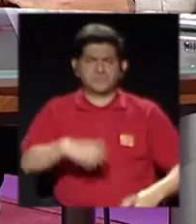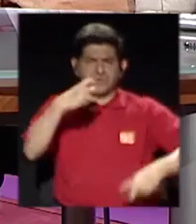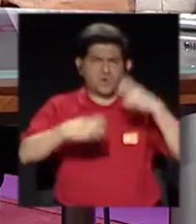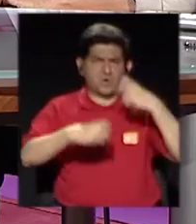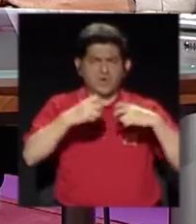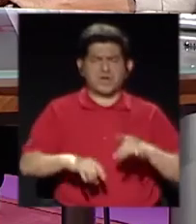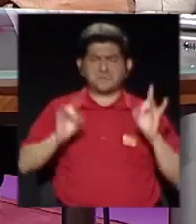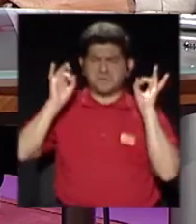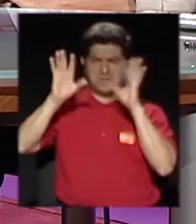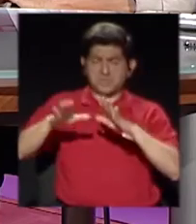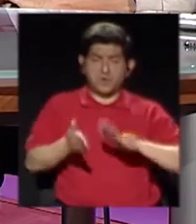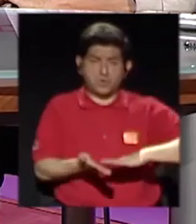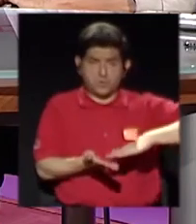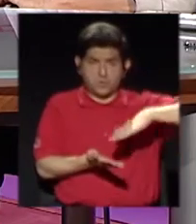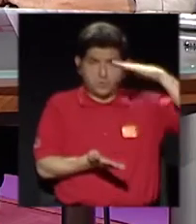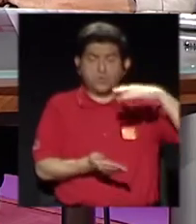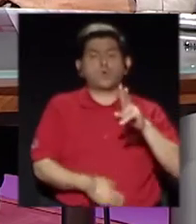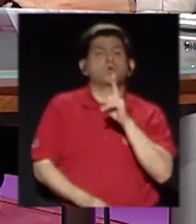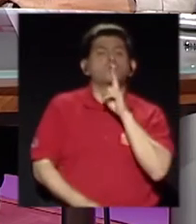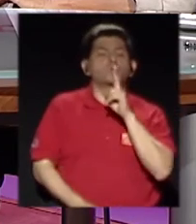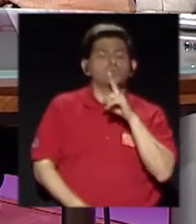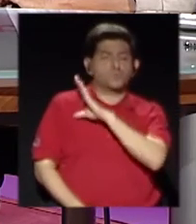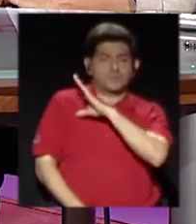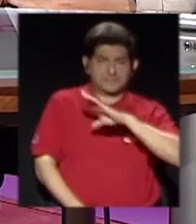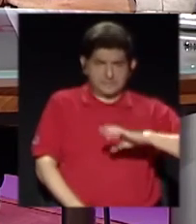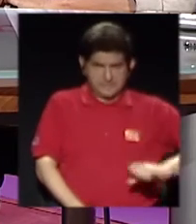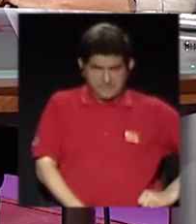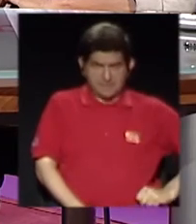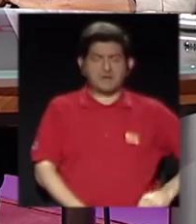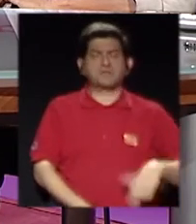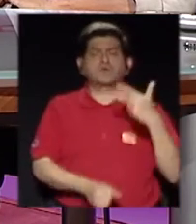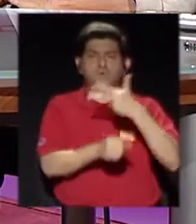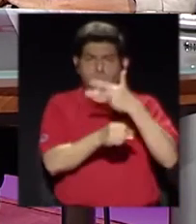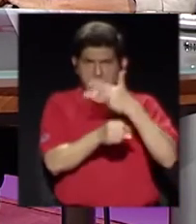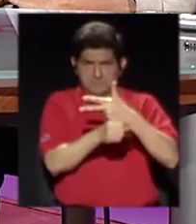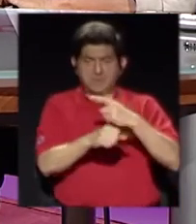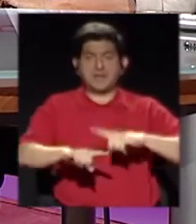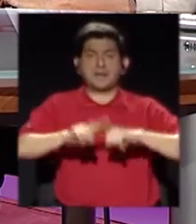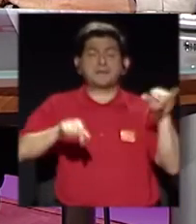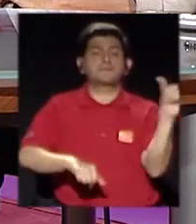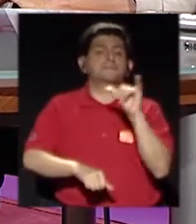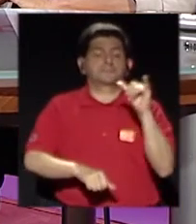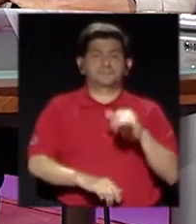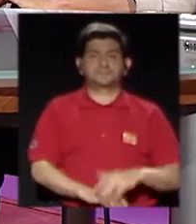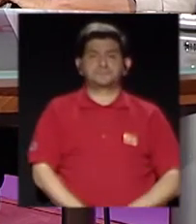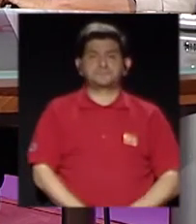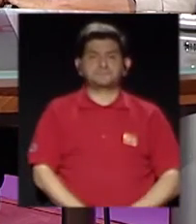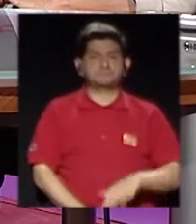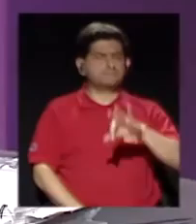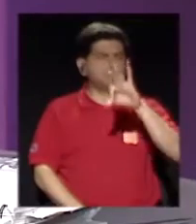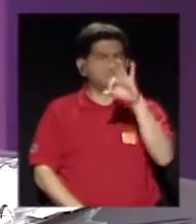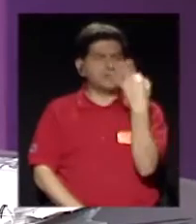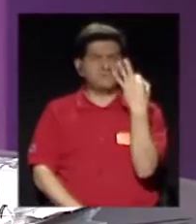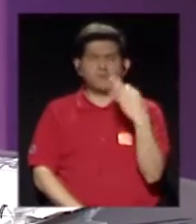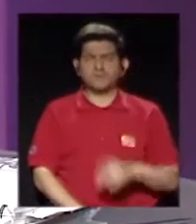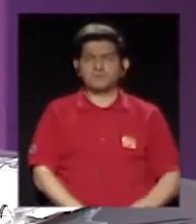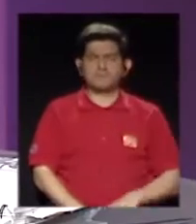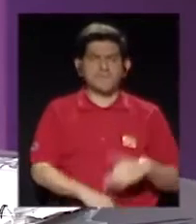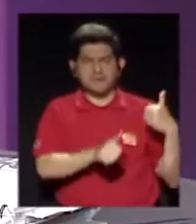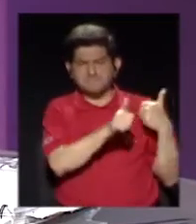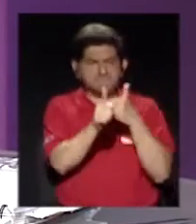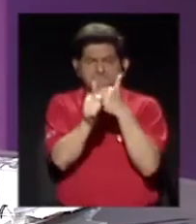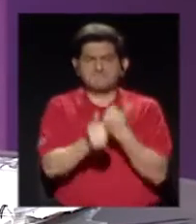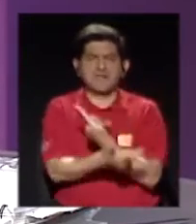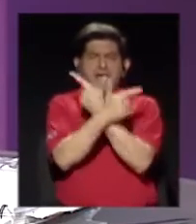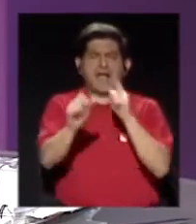que se han acentuado en honduras en el salvador en guatemala pero además de formas de persecución a la